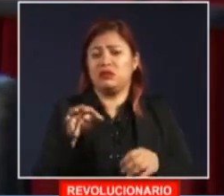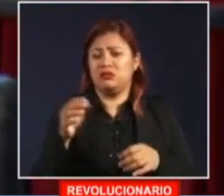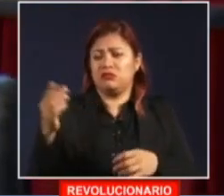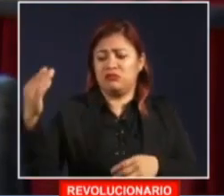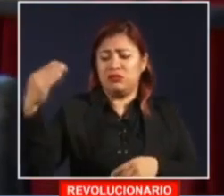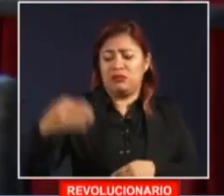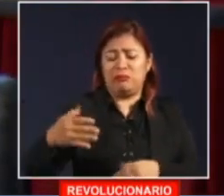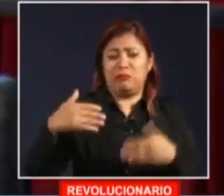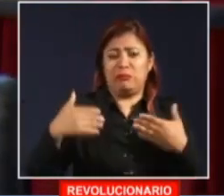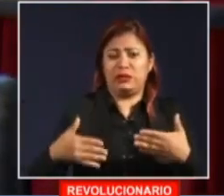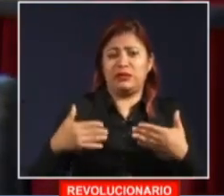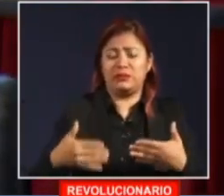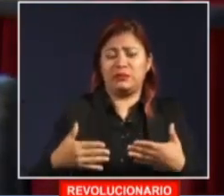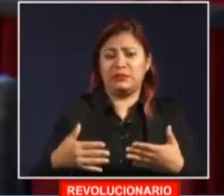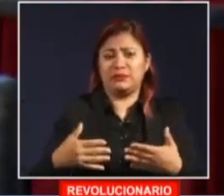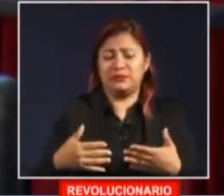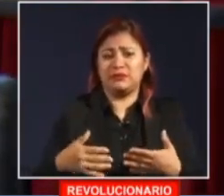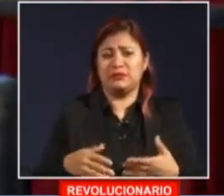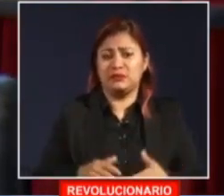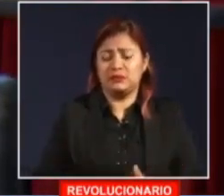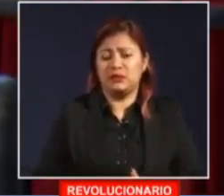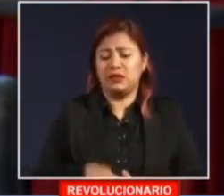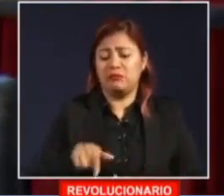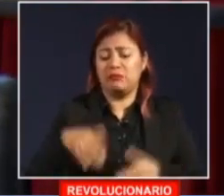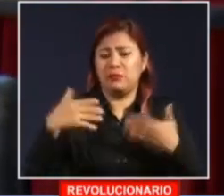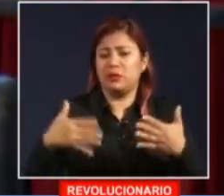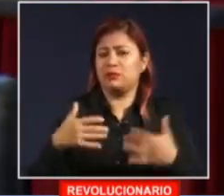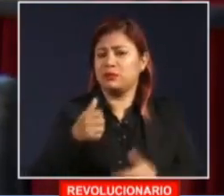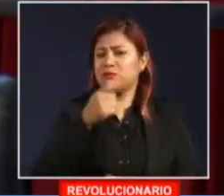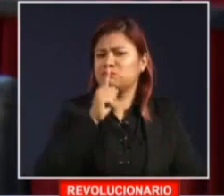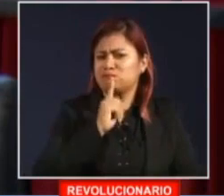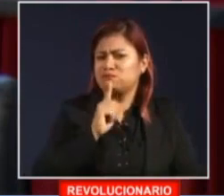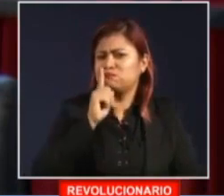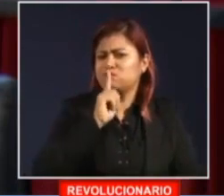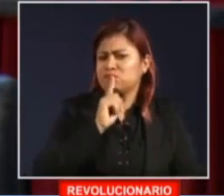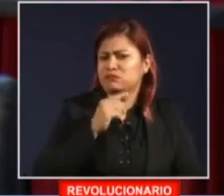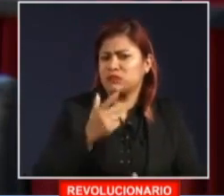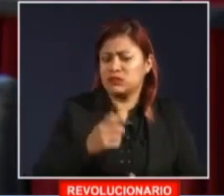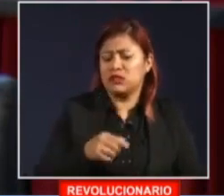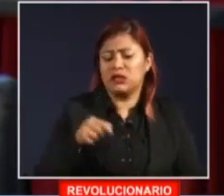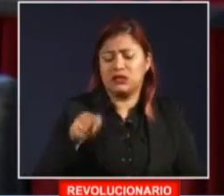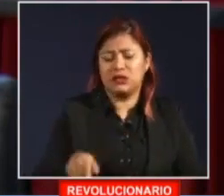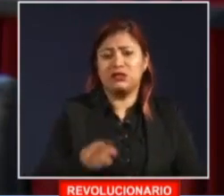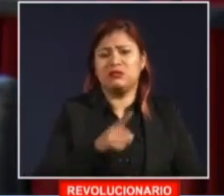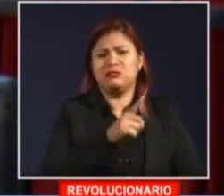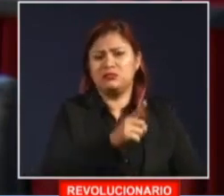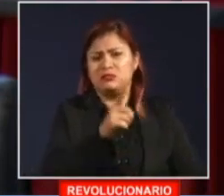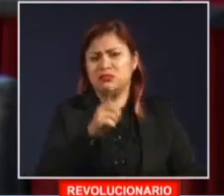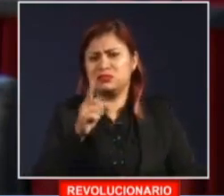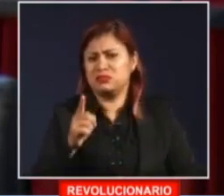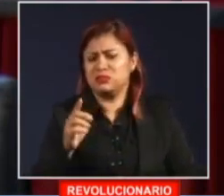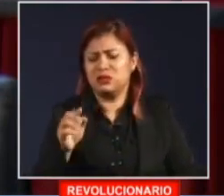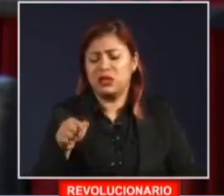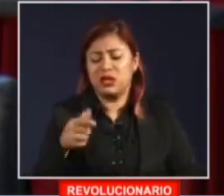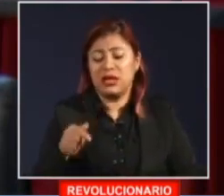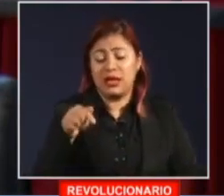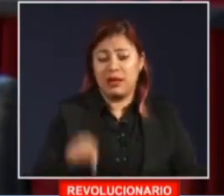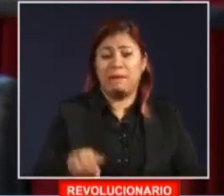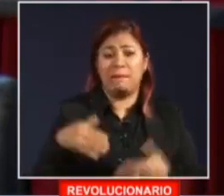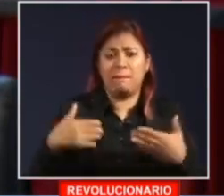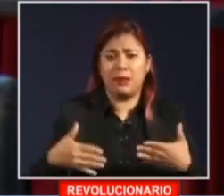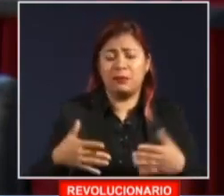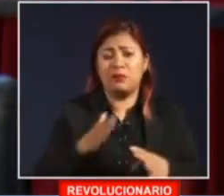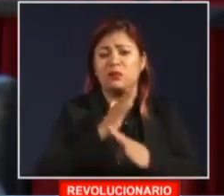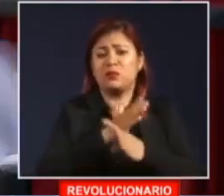Panamá está callándose y no quiere señalar que ya el coronavirus está aquí. Por eso fue que citamos a la ministra